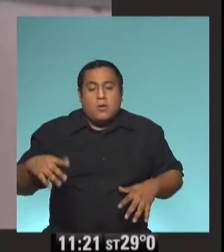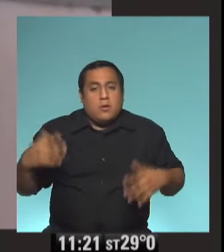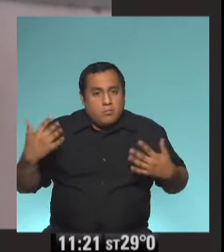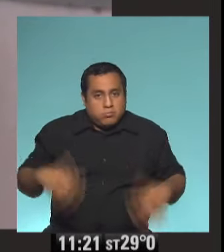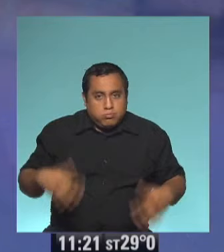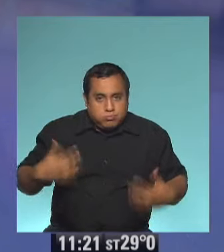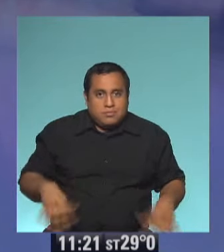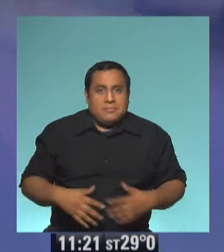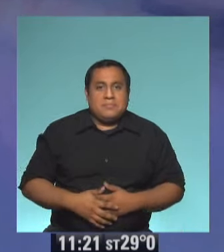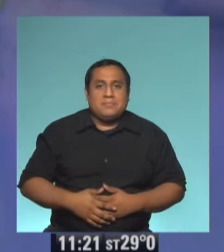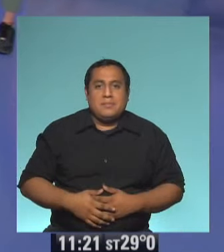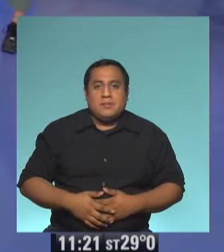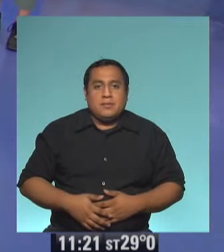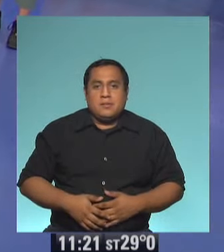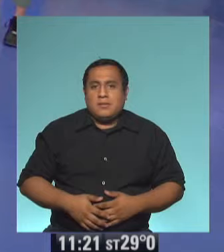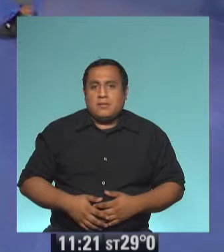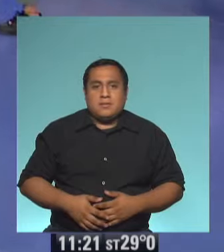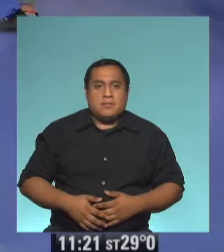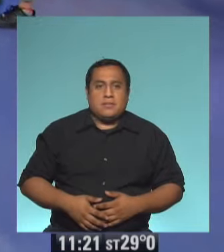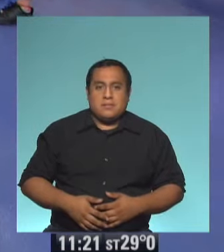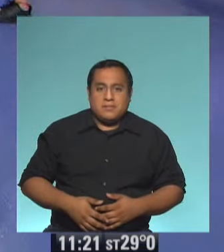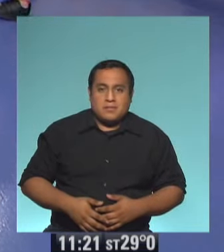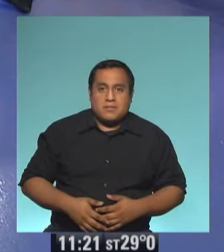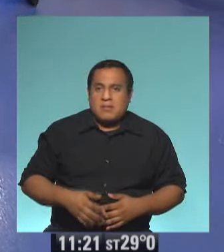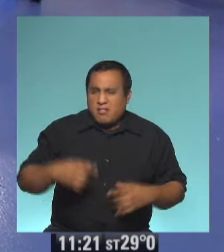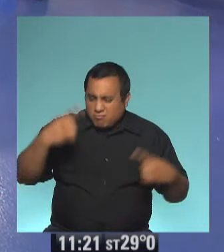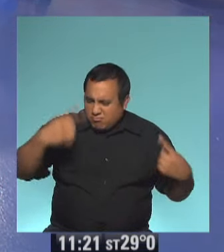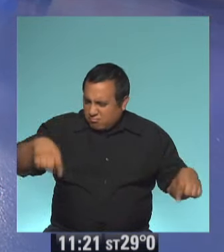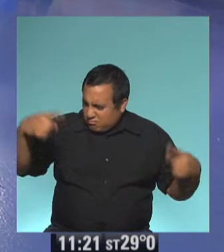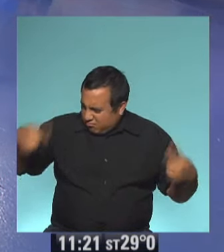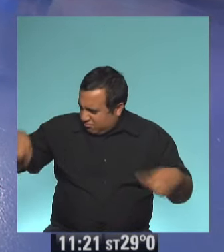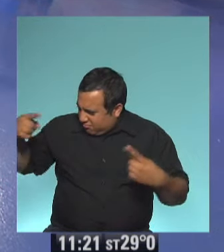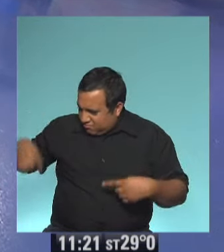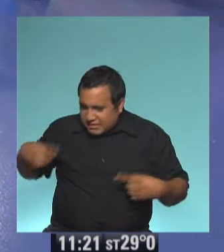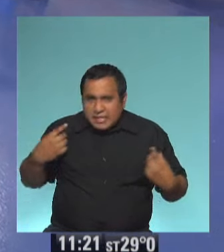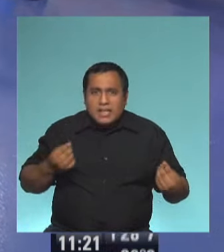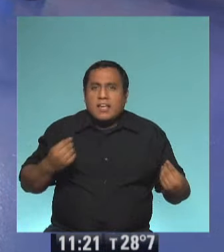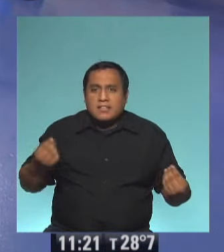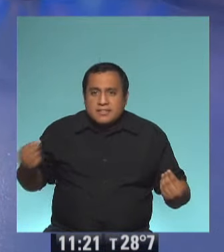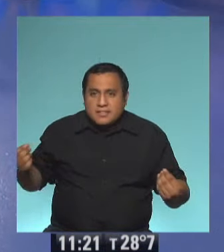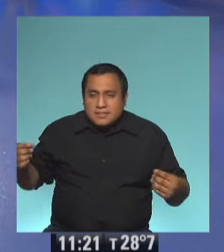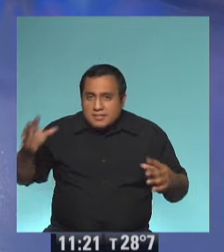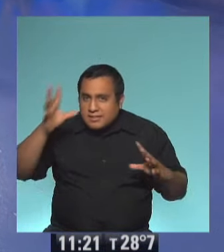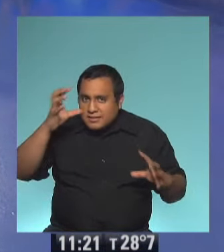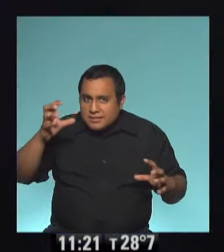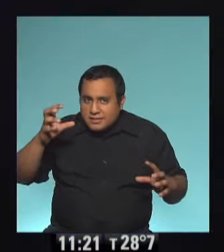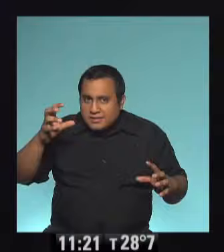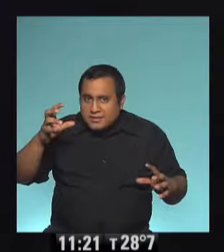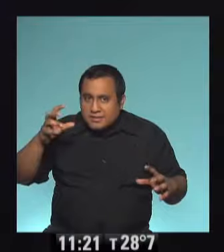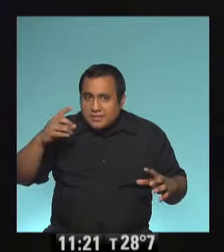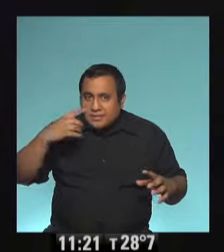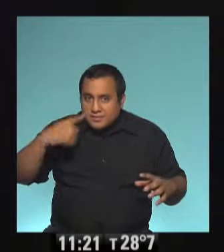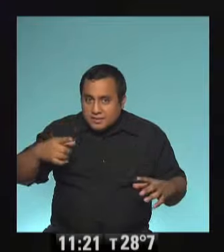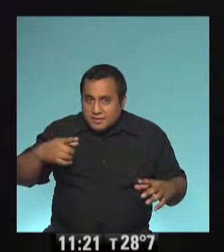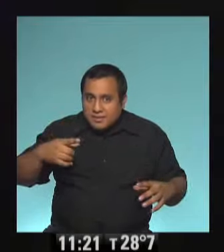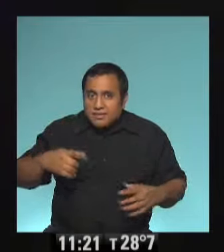No, cuidado. ¿Qué pero para ¿se acuerdan? ¿Qué son todas estas cosas, señor? ¿Les hace acordar algo todo esto que tenemos acá? A